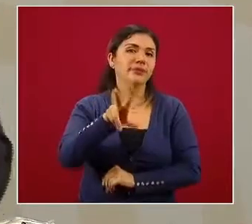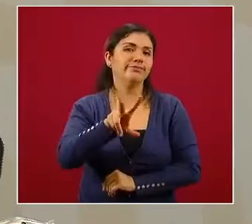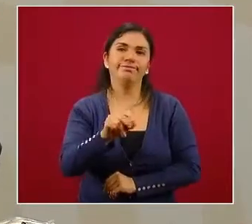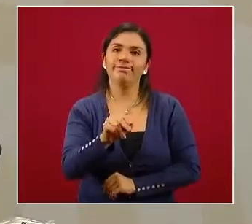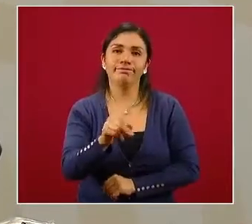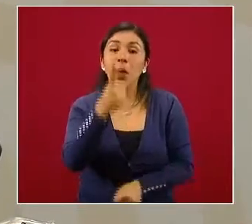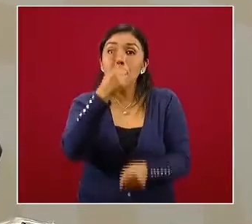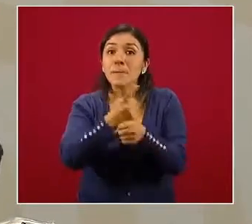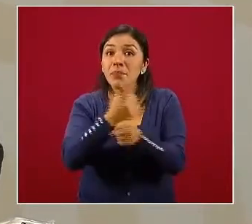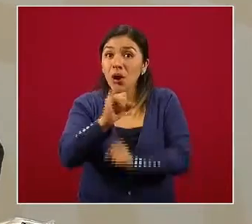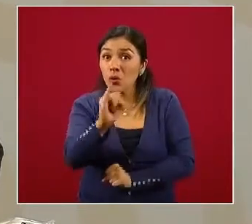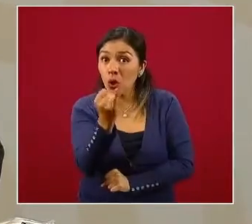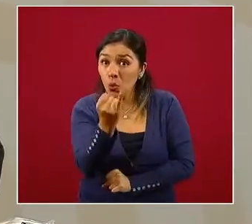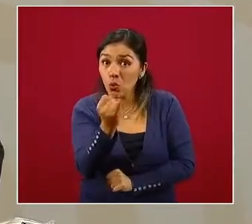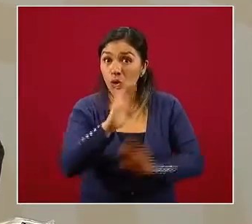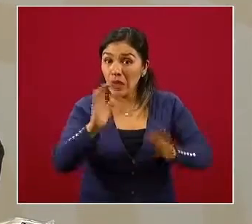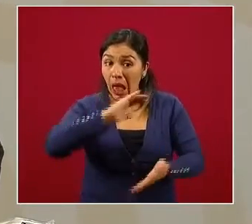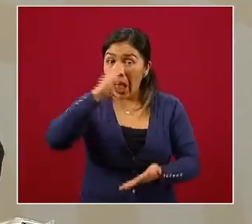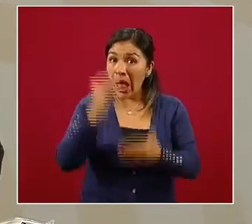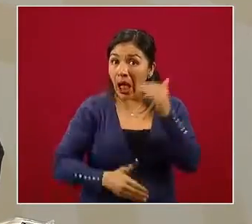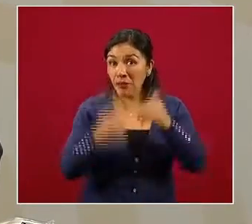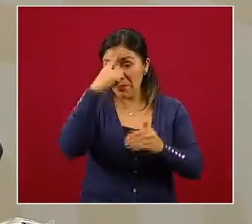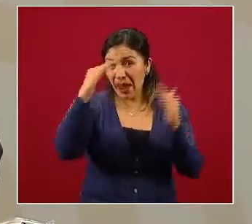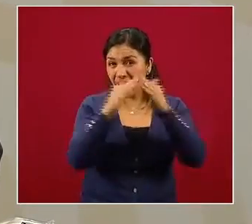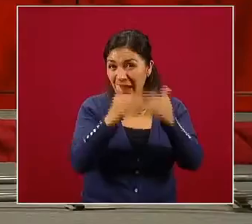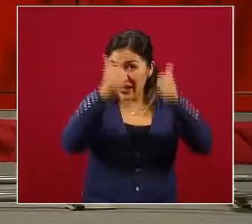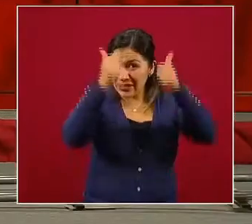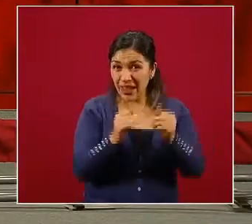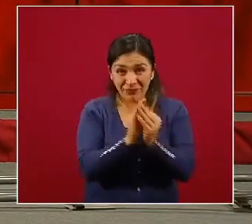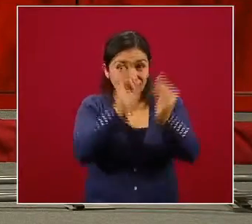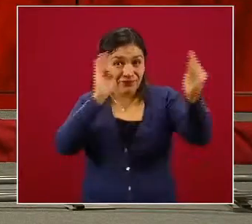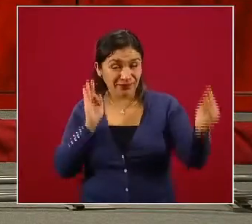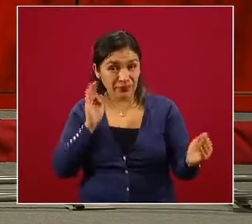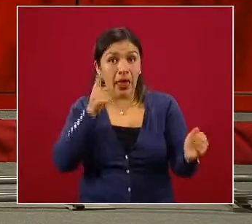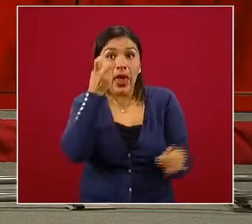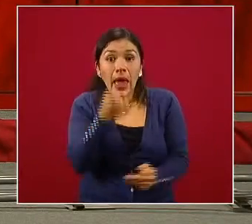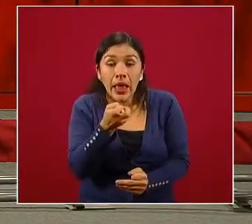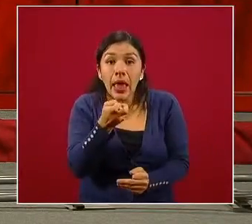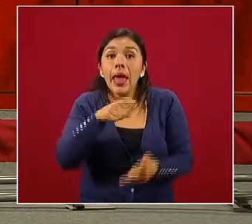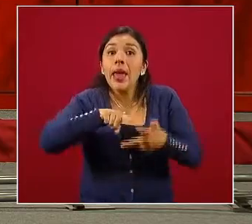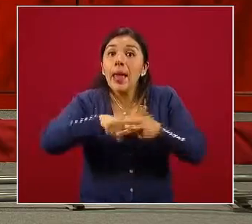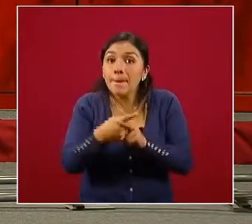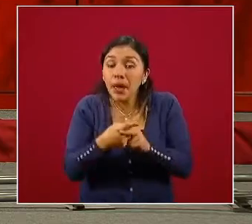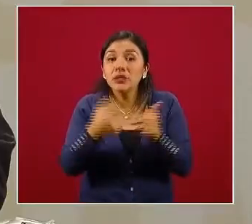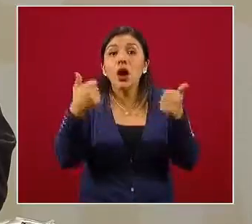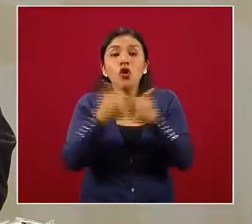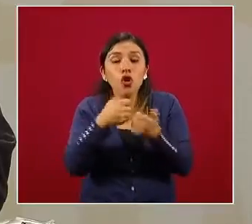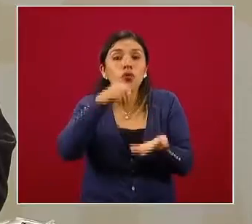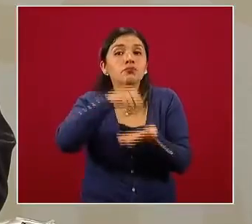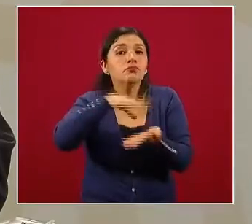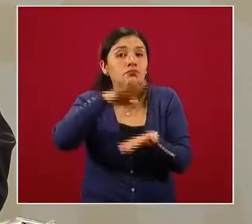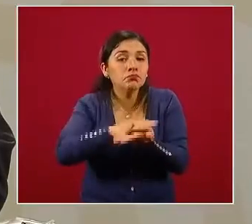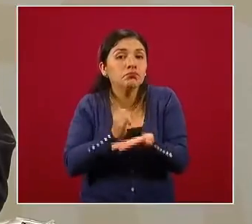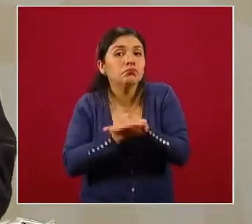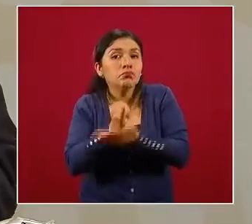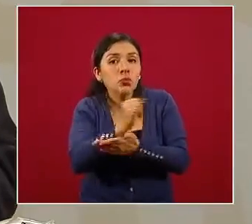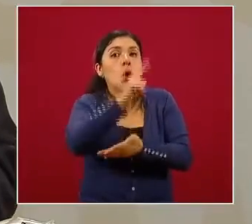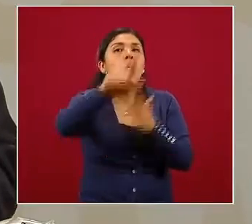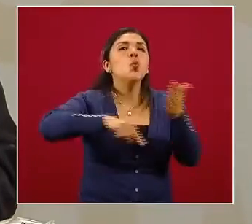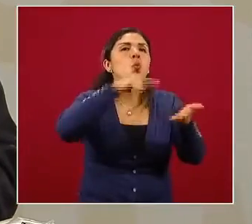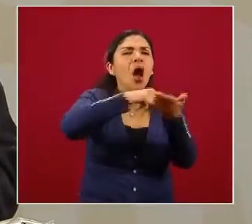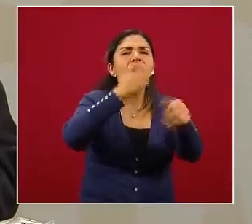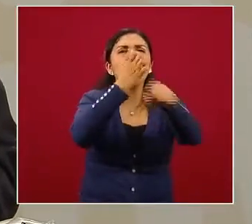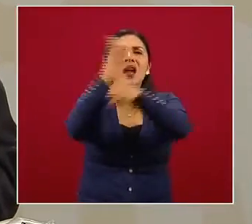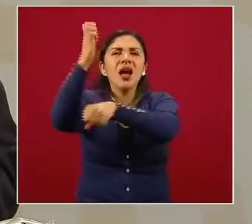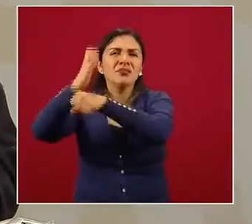El 1 de junio, cuando termine la Jornada Nacional de Sana Distancia, es con base en disposiciones locales,